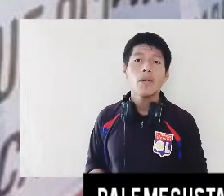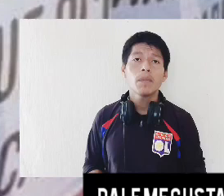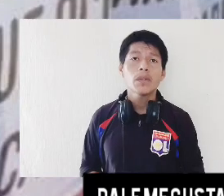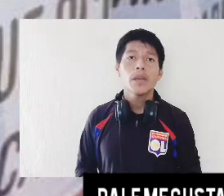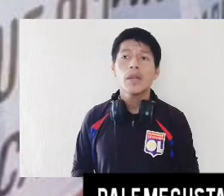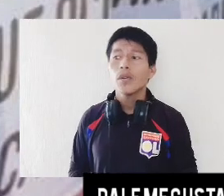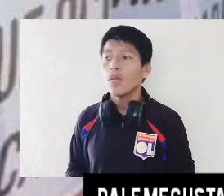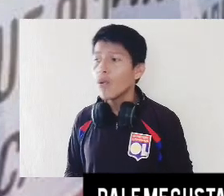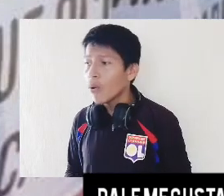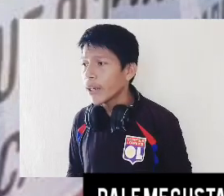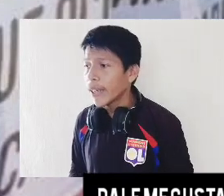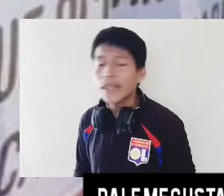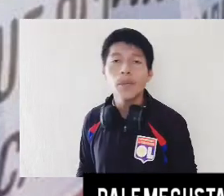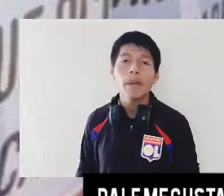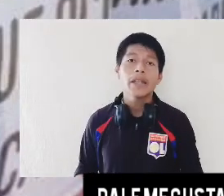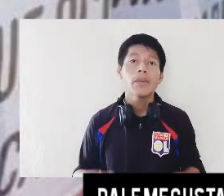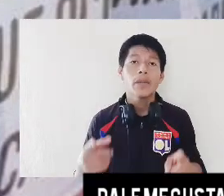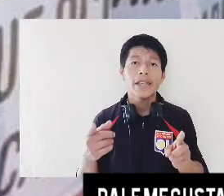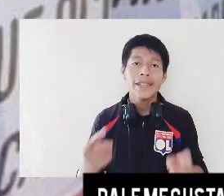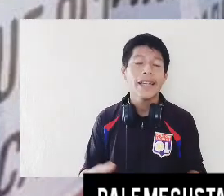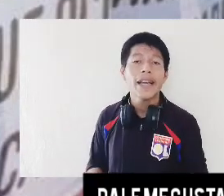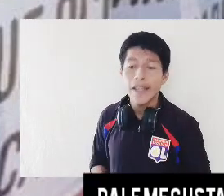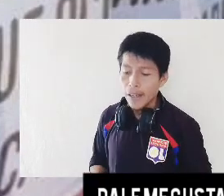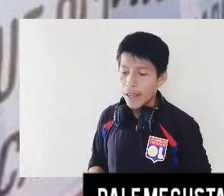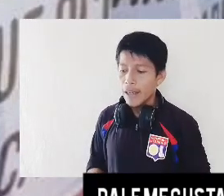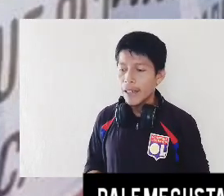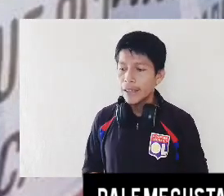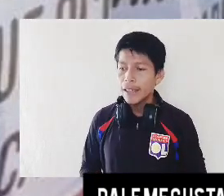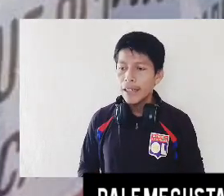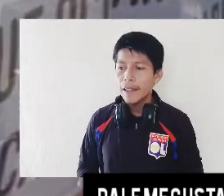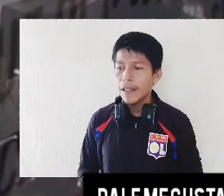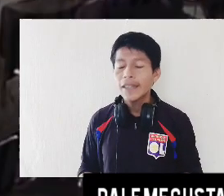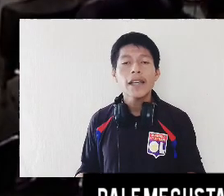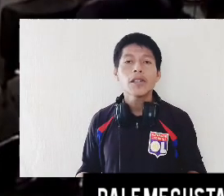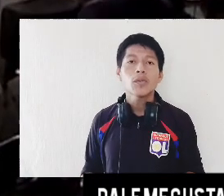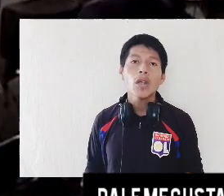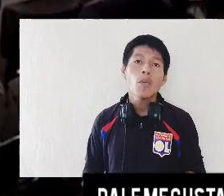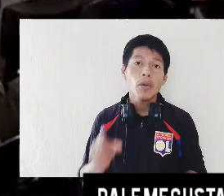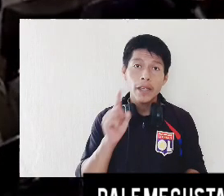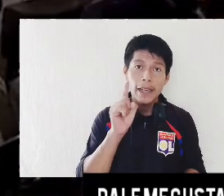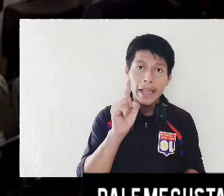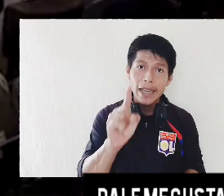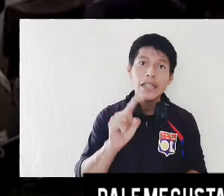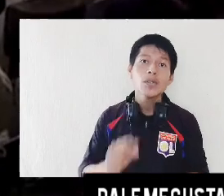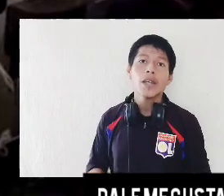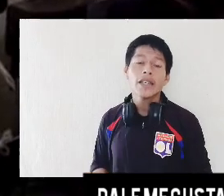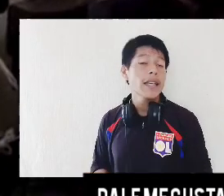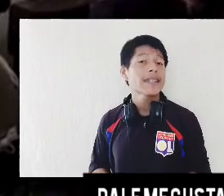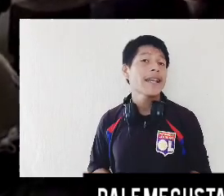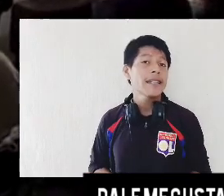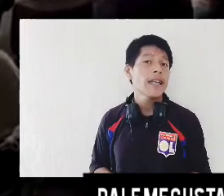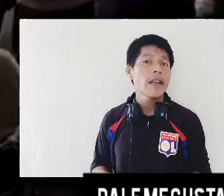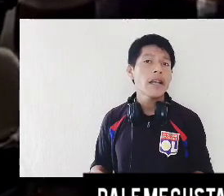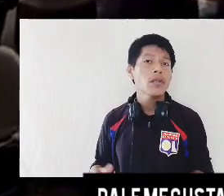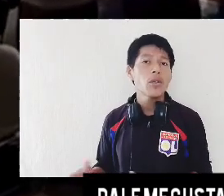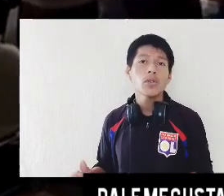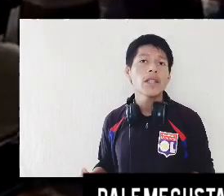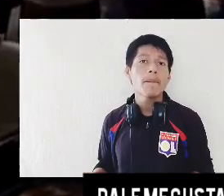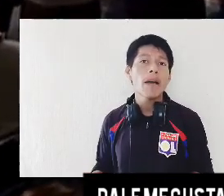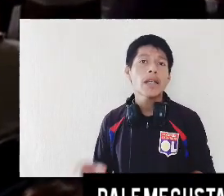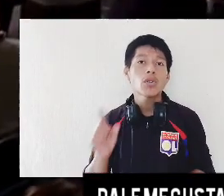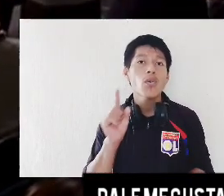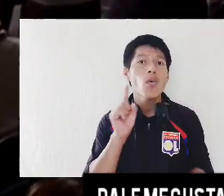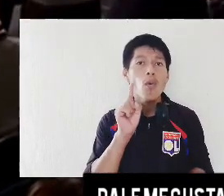Andrés Manuel López Obrador logre este objetivo de entregar este resultado, porque esto de esclarecer el caso